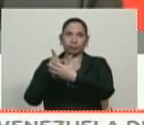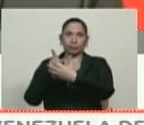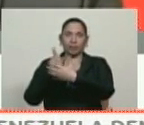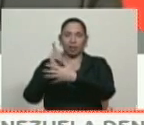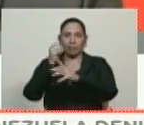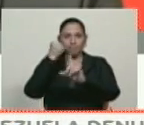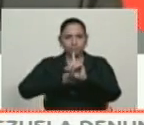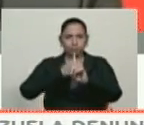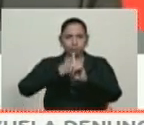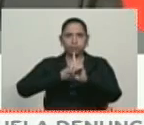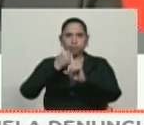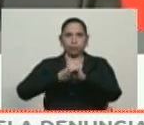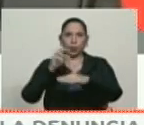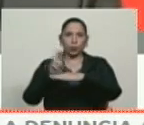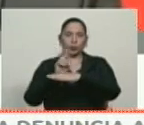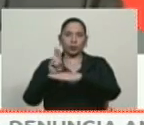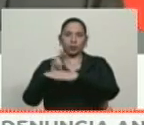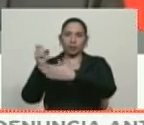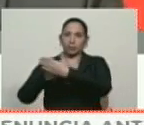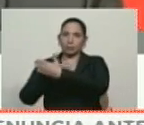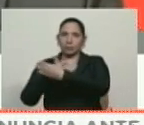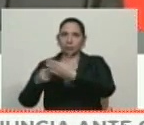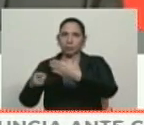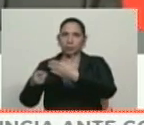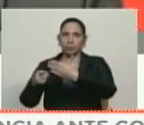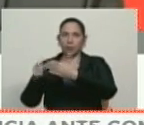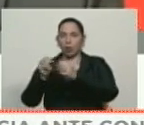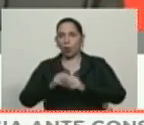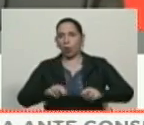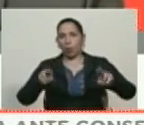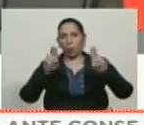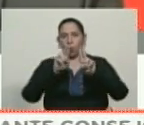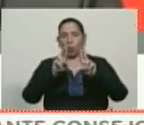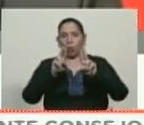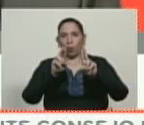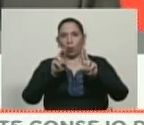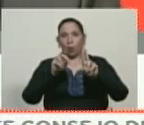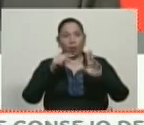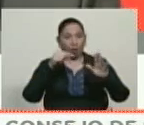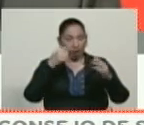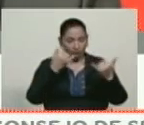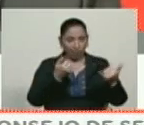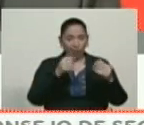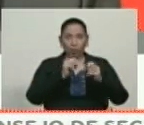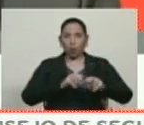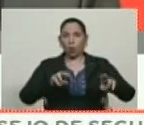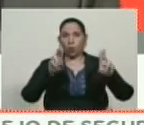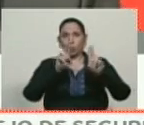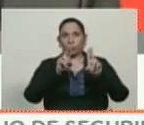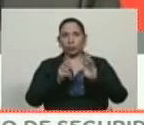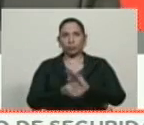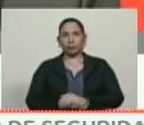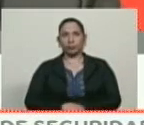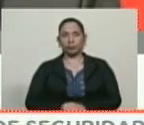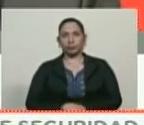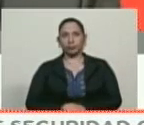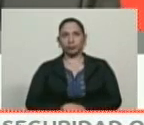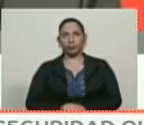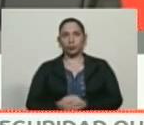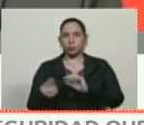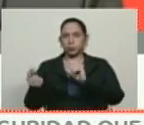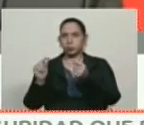insistían en utilizar el veto para los fundadores de la ONU, y ahora no tenemos que